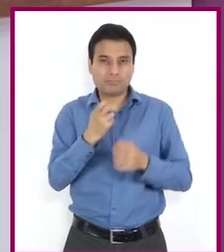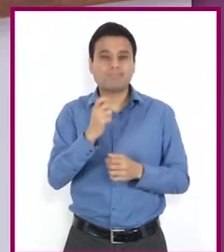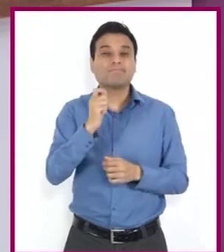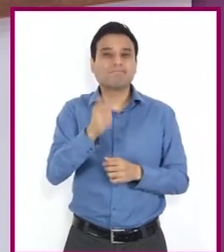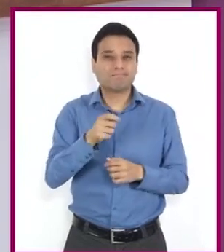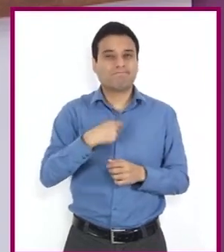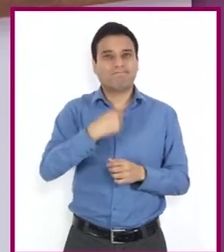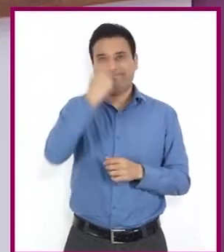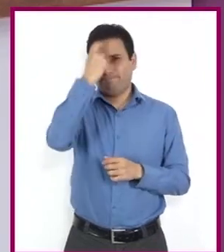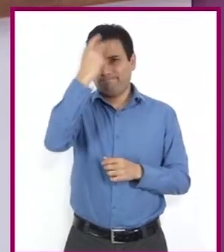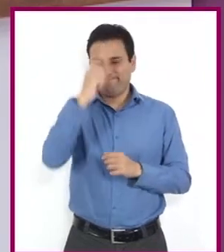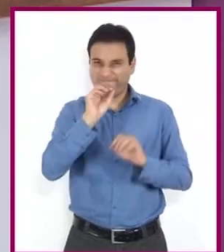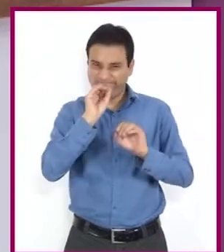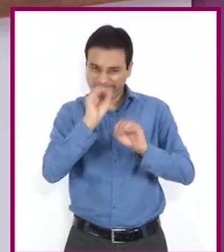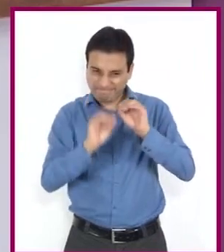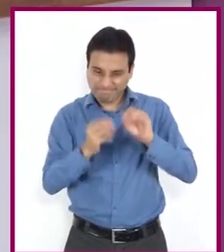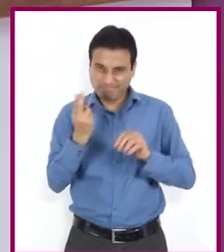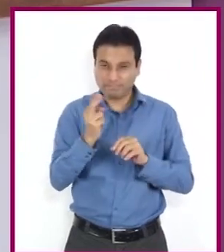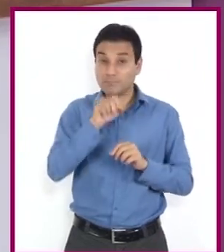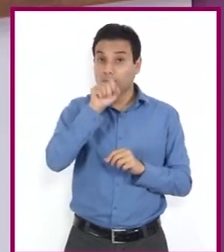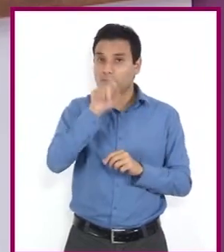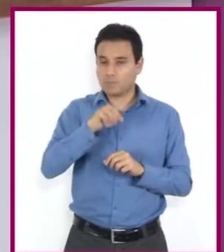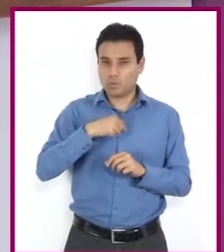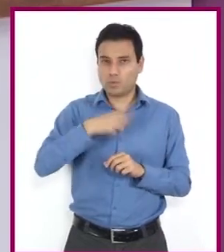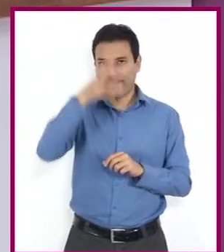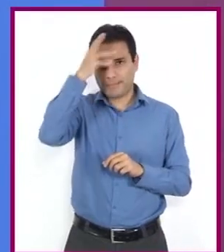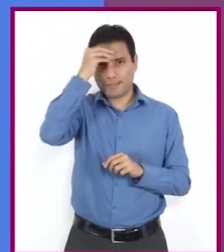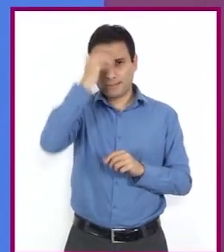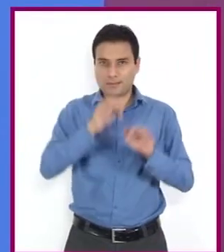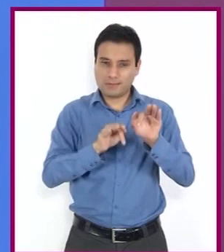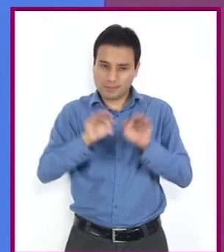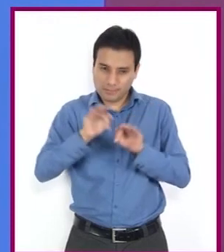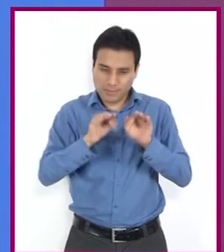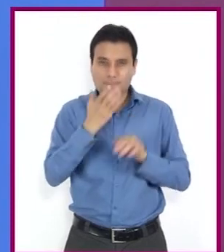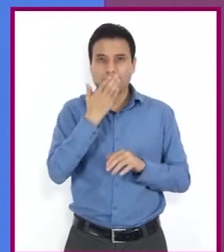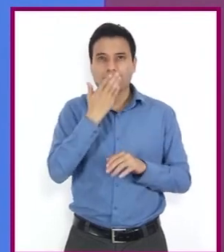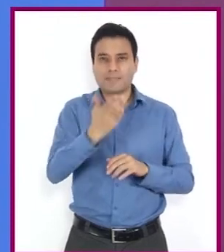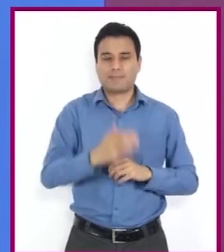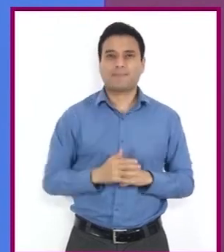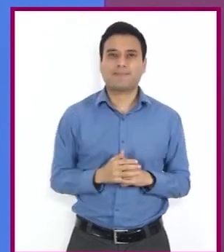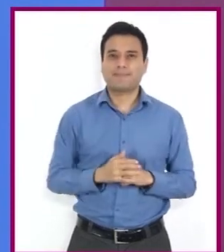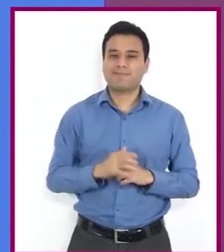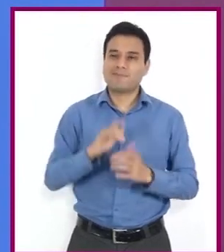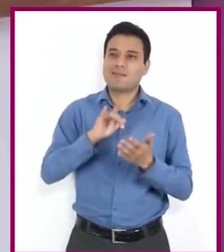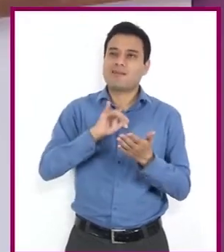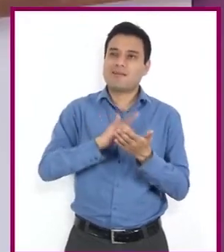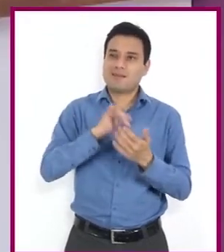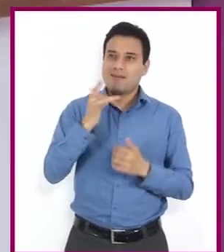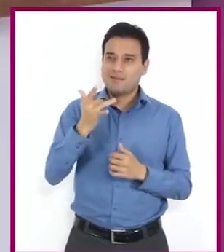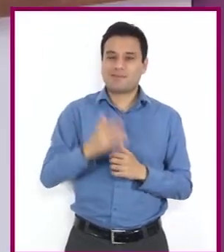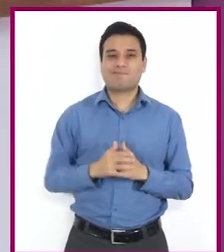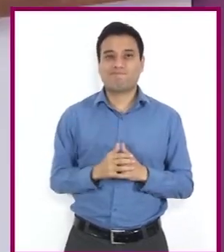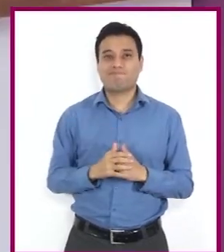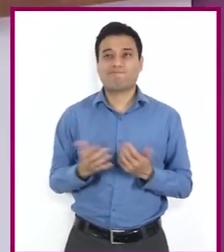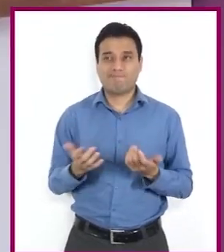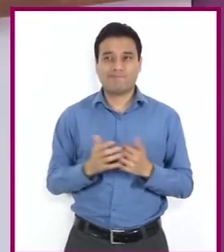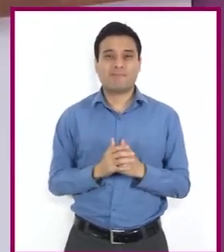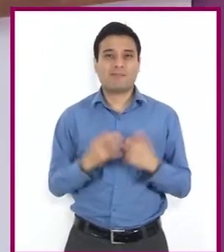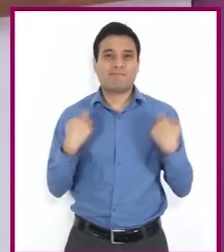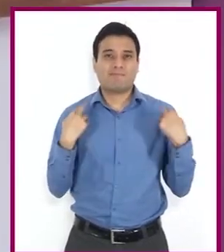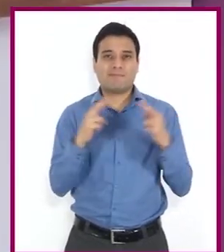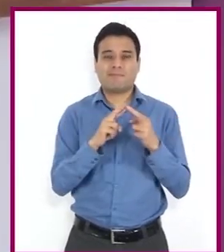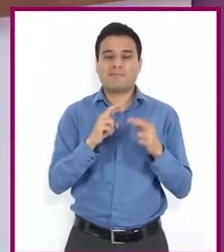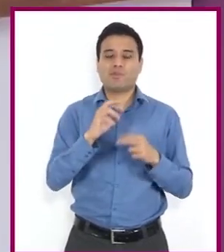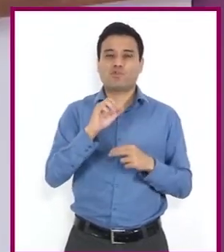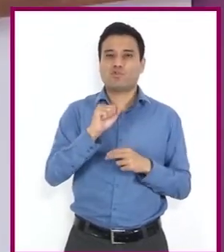creatividad, pero también de aprender bien el oficio. Una vez más, agradecemos a nuestros invitados Soto y